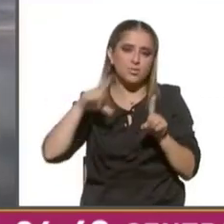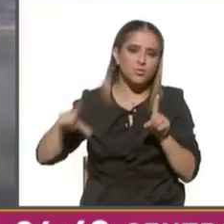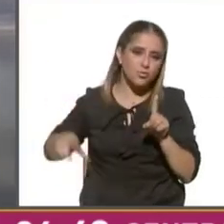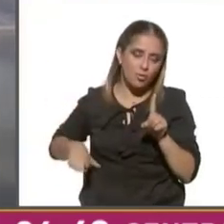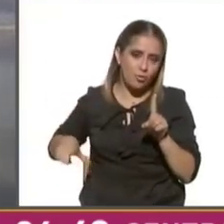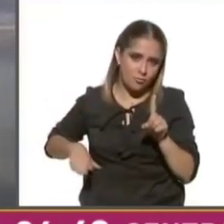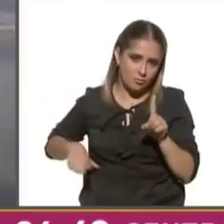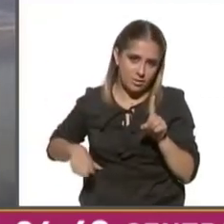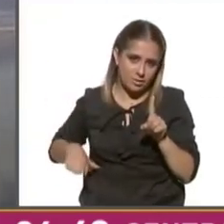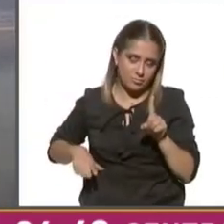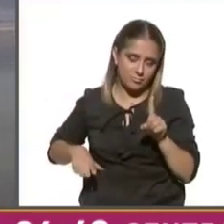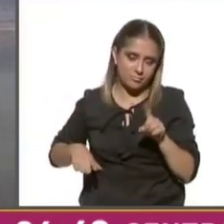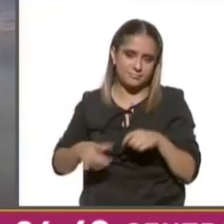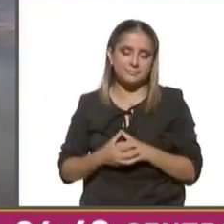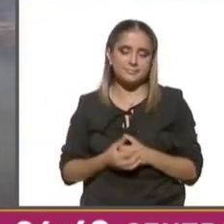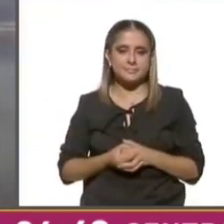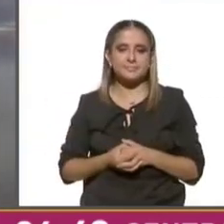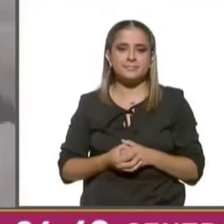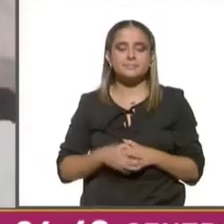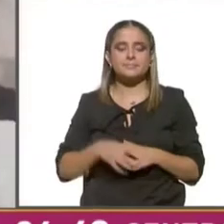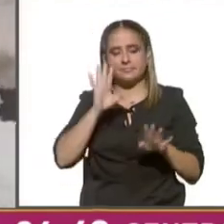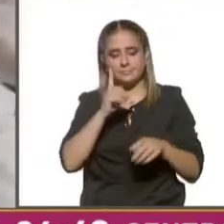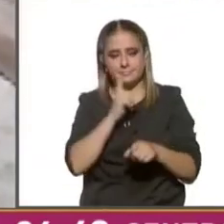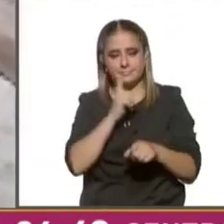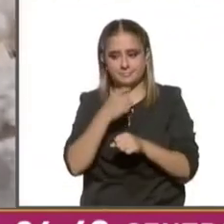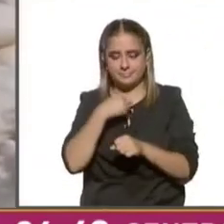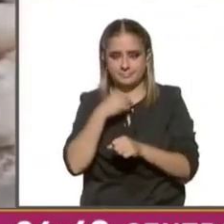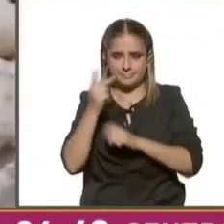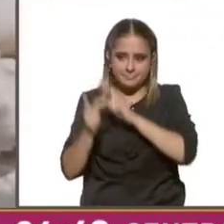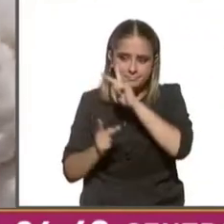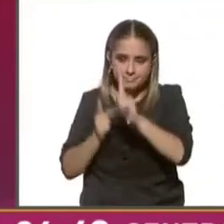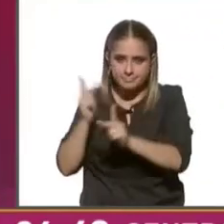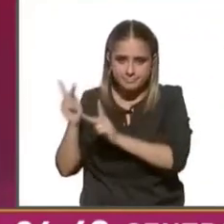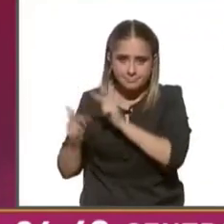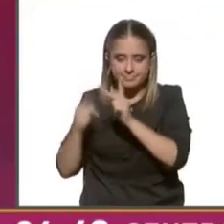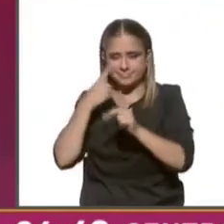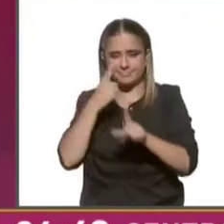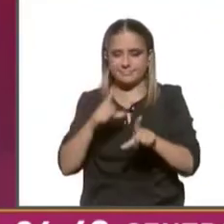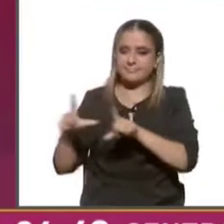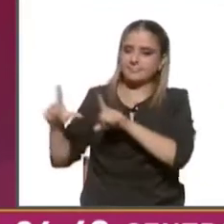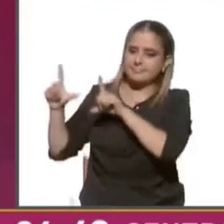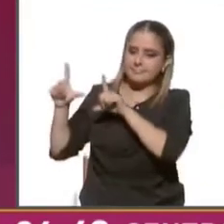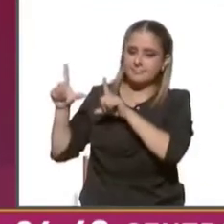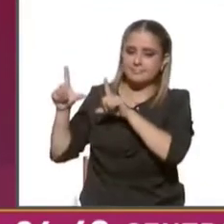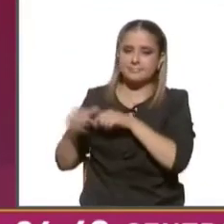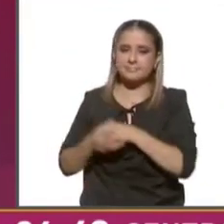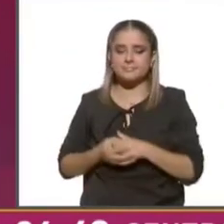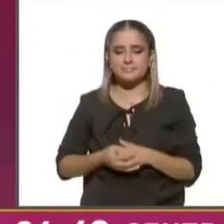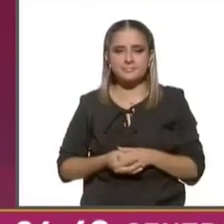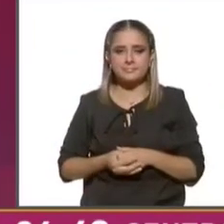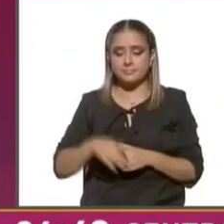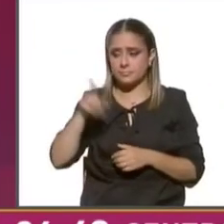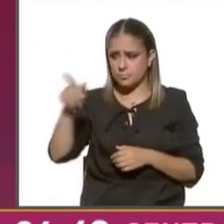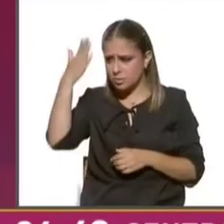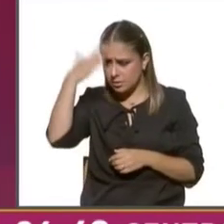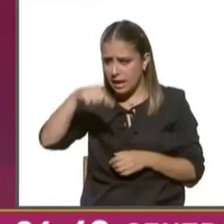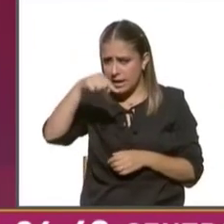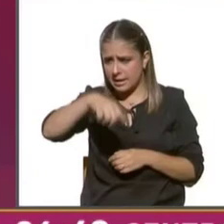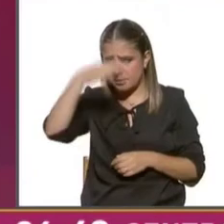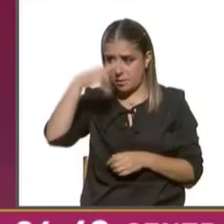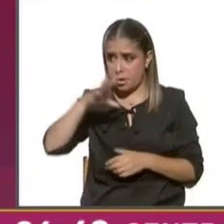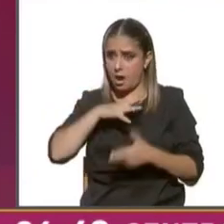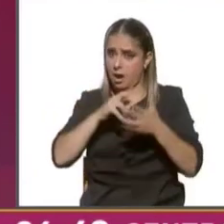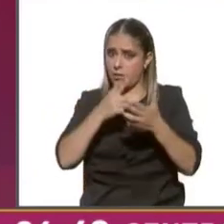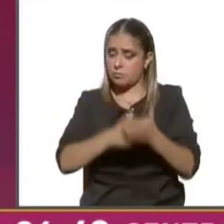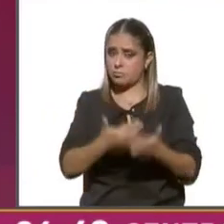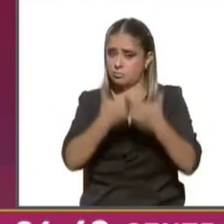general. Sí. Primero preguntamos, como verás en la primera diapositiva, ¿usted sabía que en México hay abundancia de